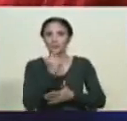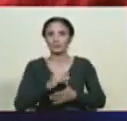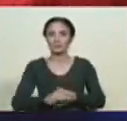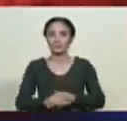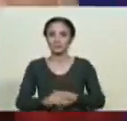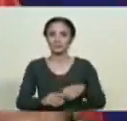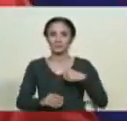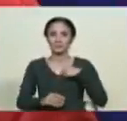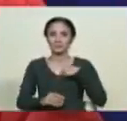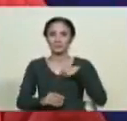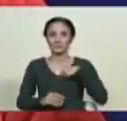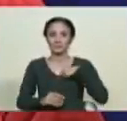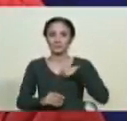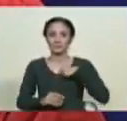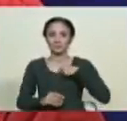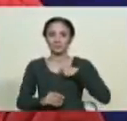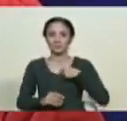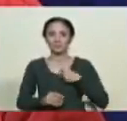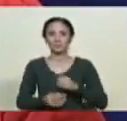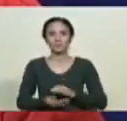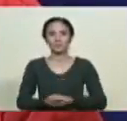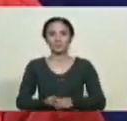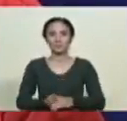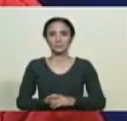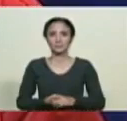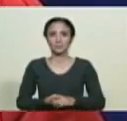hasta Anzuategui. Ahí está la película.